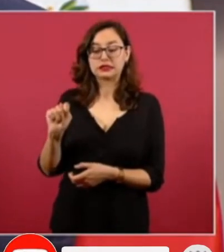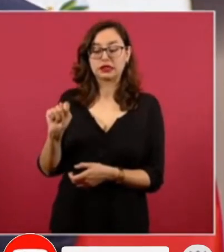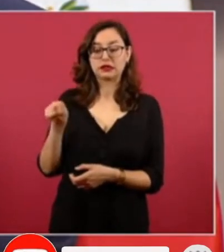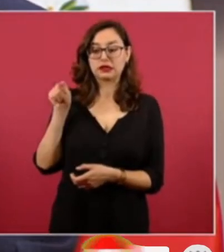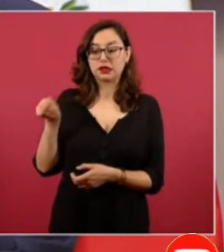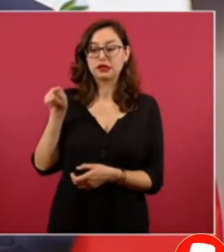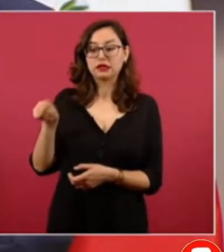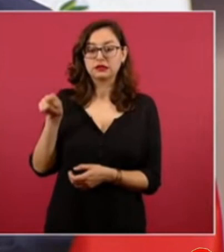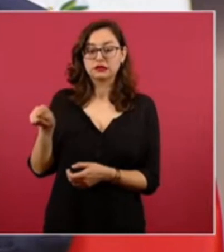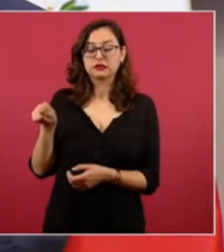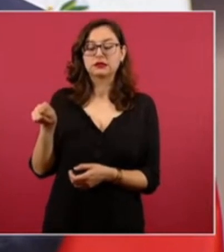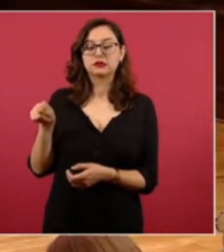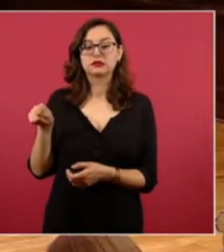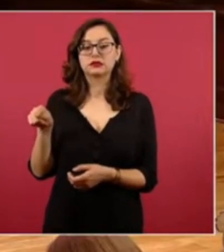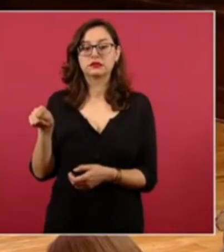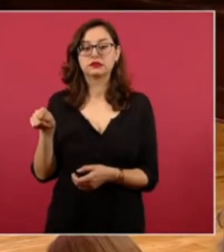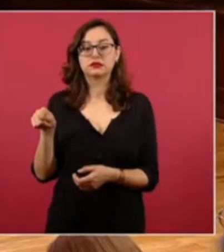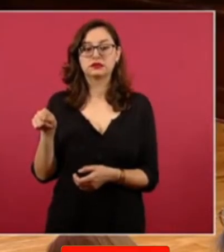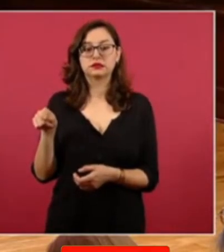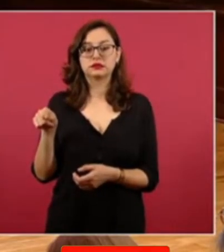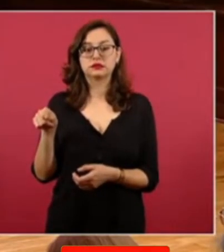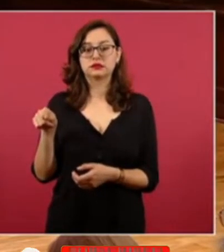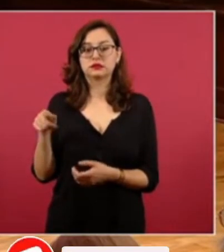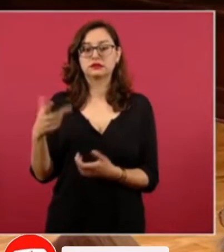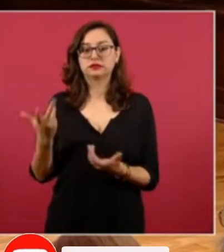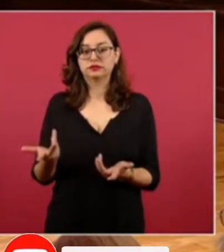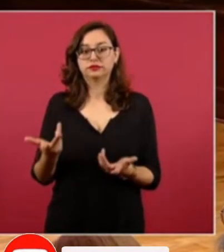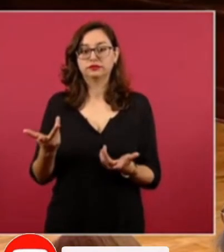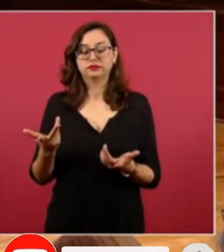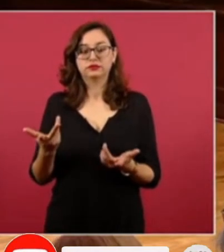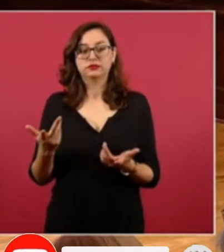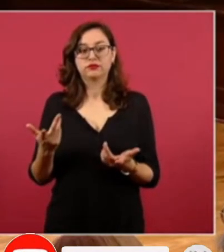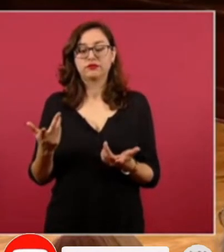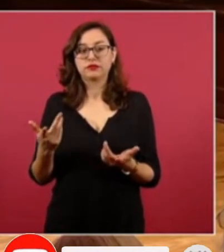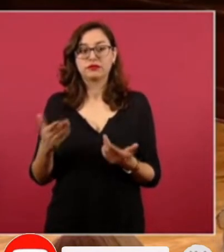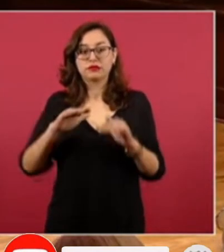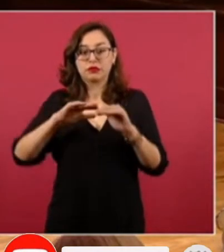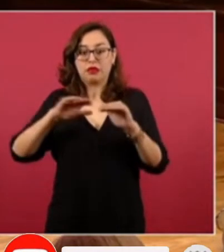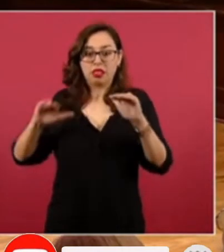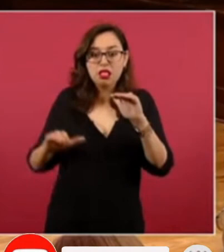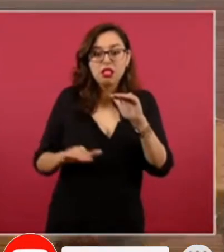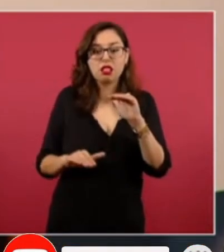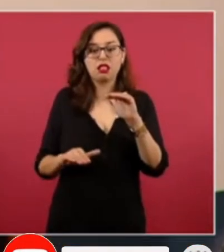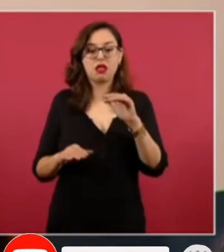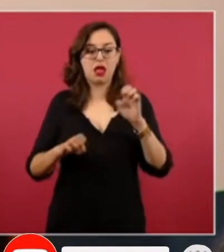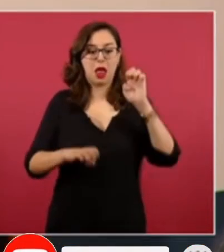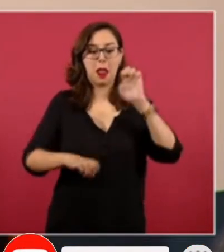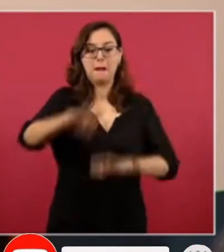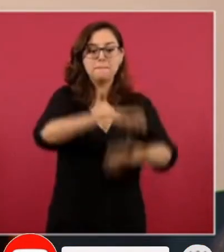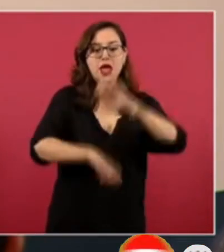son como empleados de los grandes contribuyentes, pues entonces